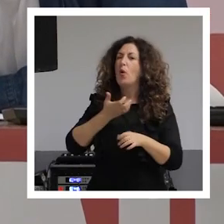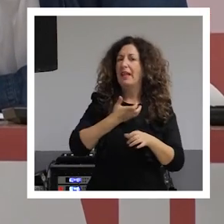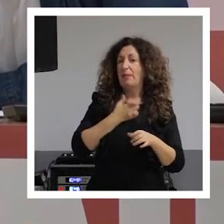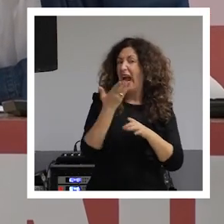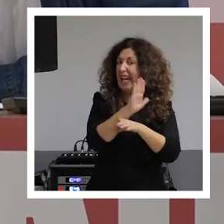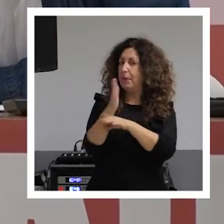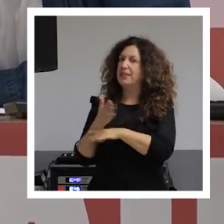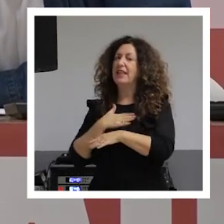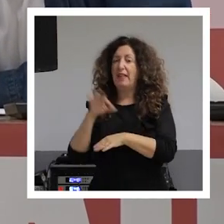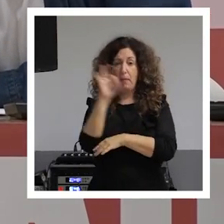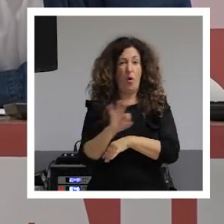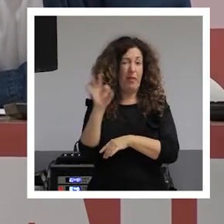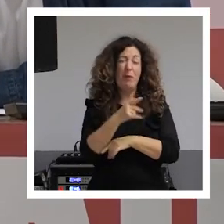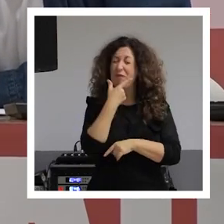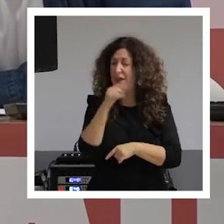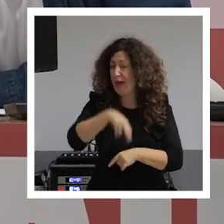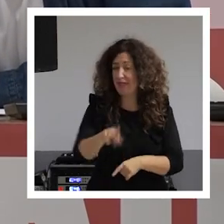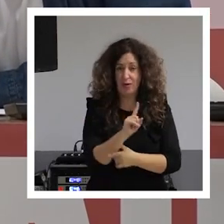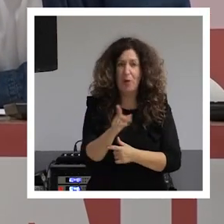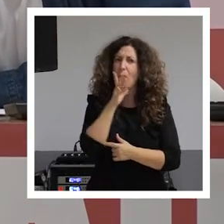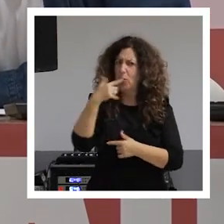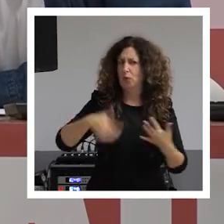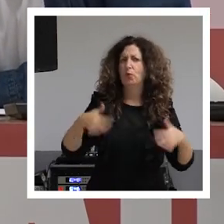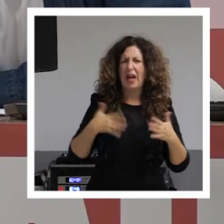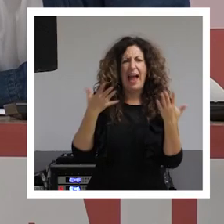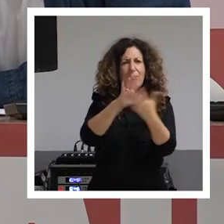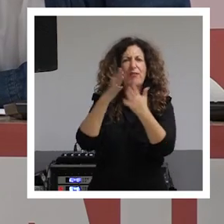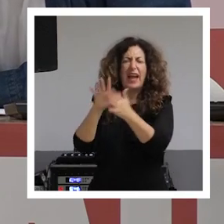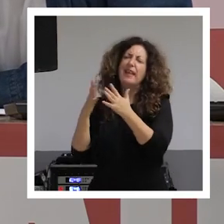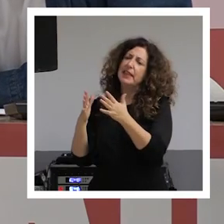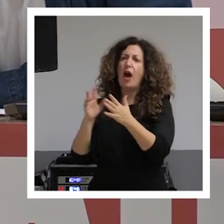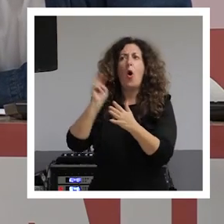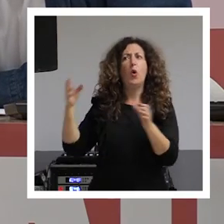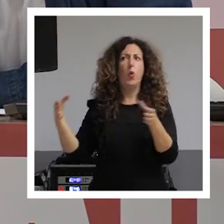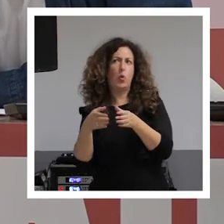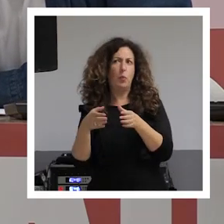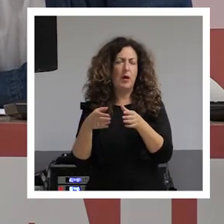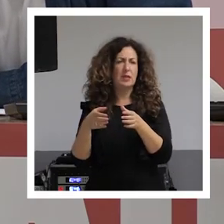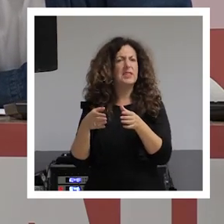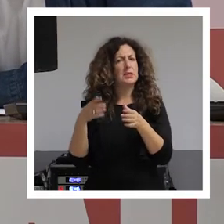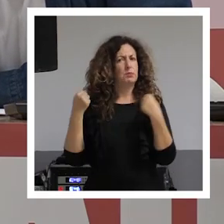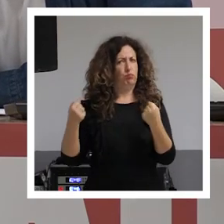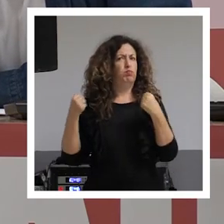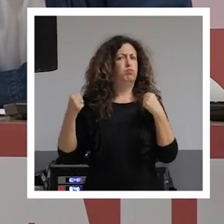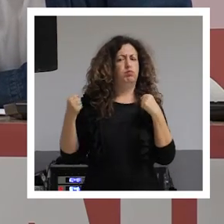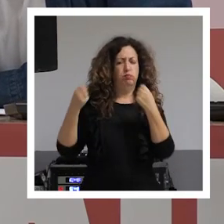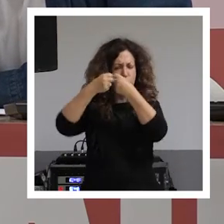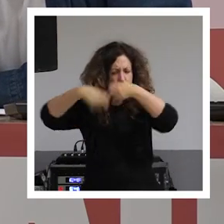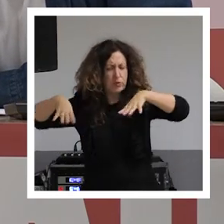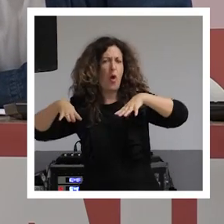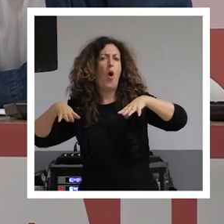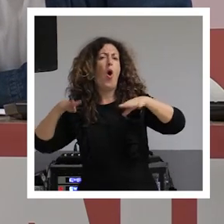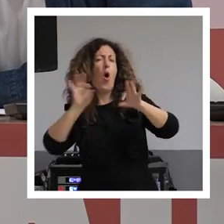a podemos que no es nada fácil porque os enfrentáis en muchas ocasiones a otros partidos con una estructura súper organizada para